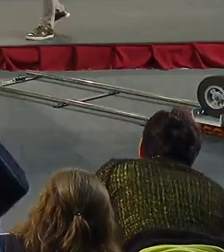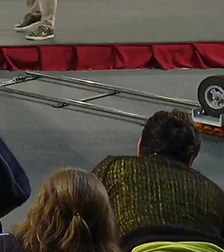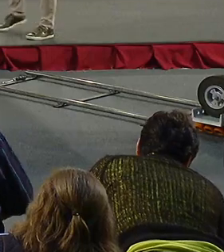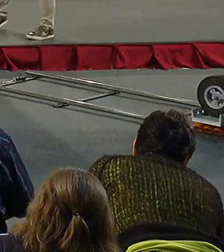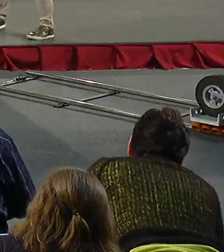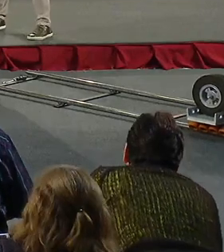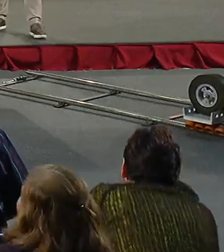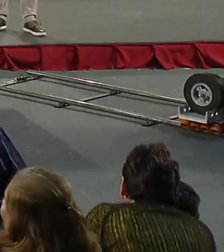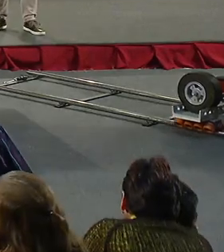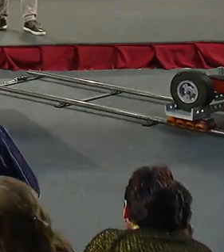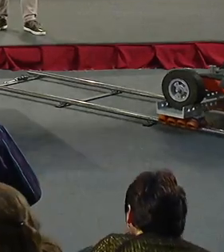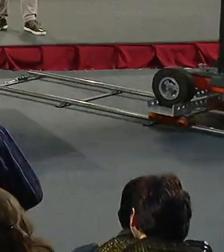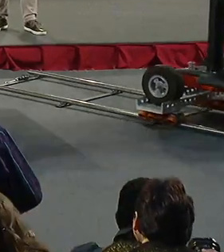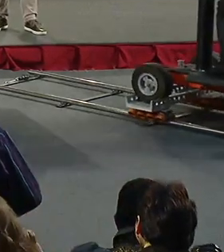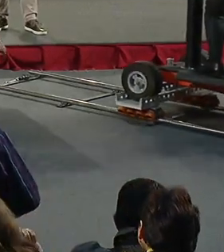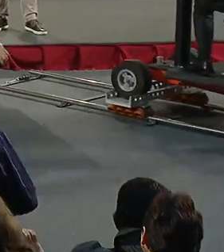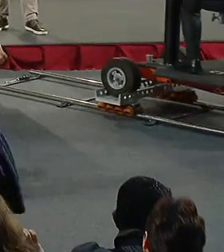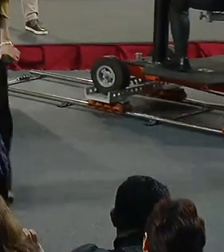Expresar